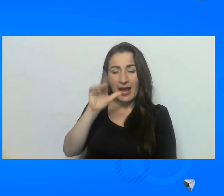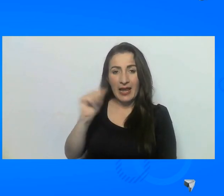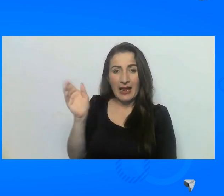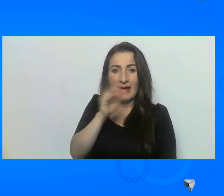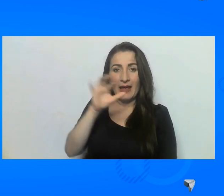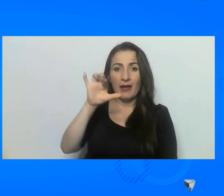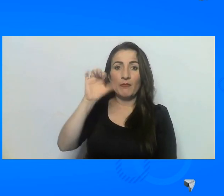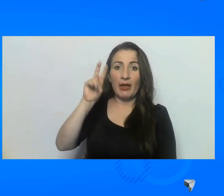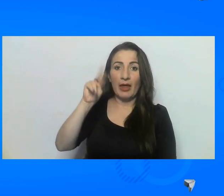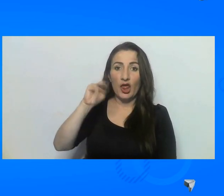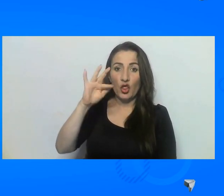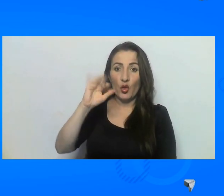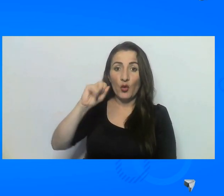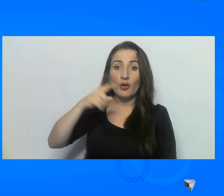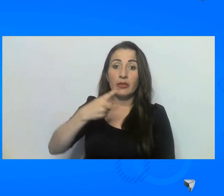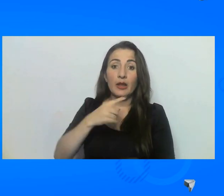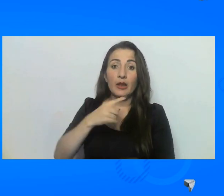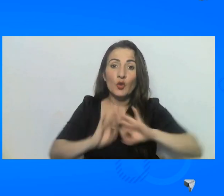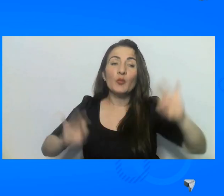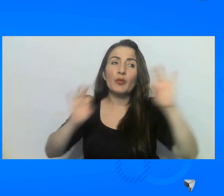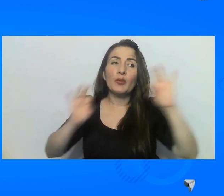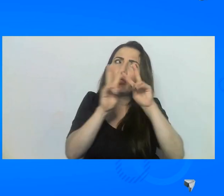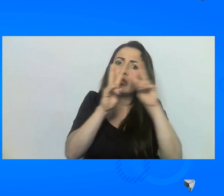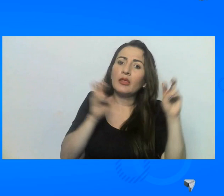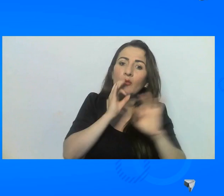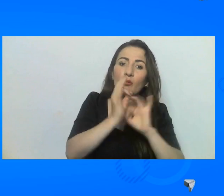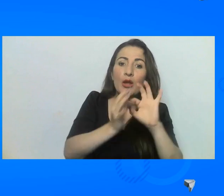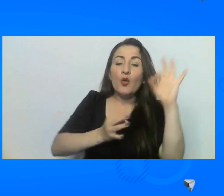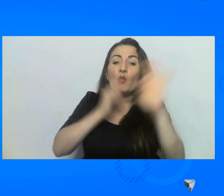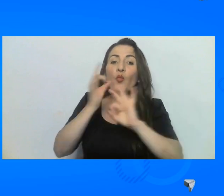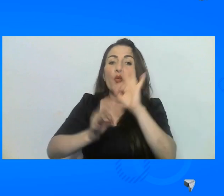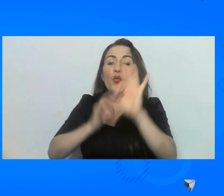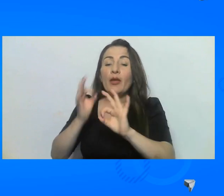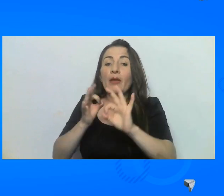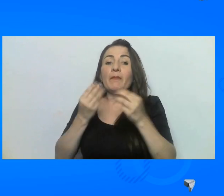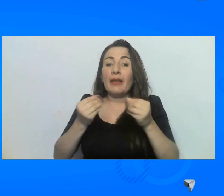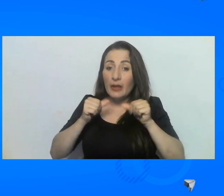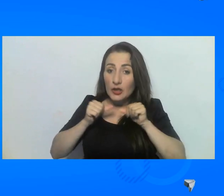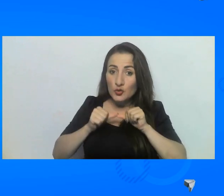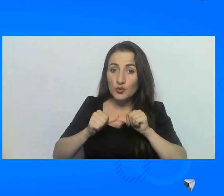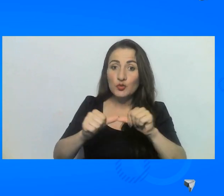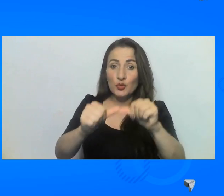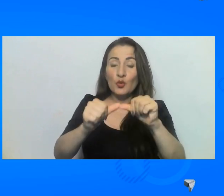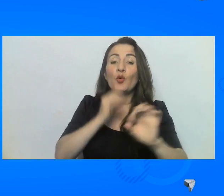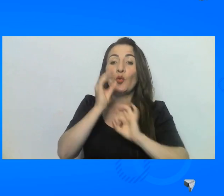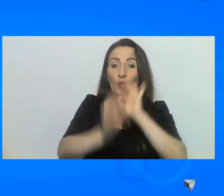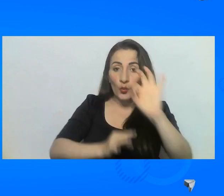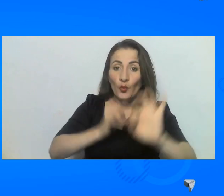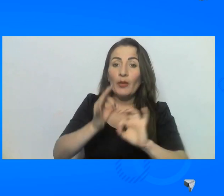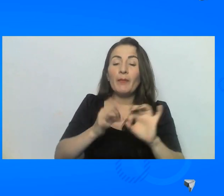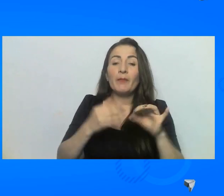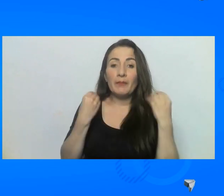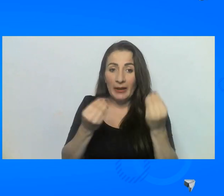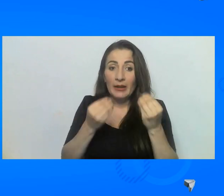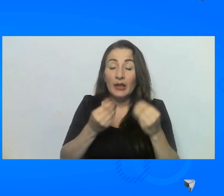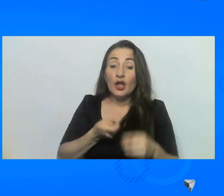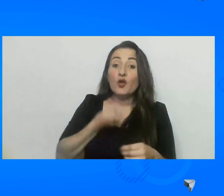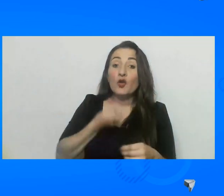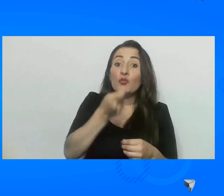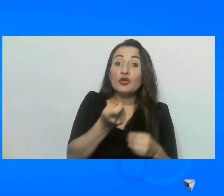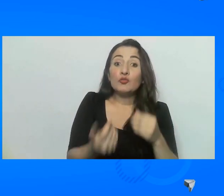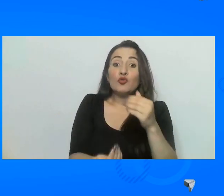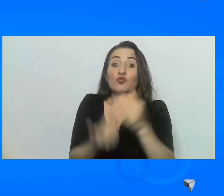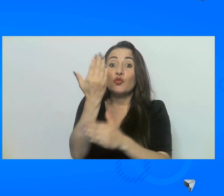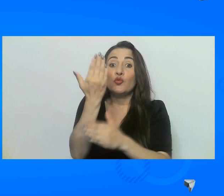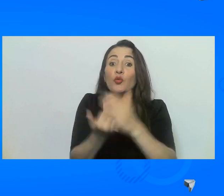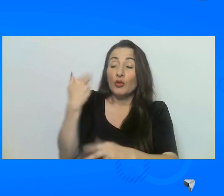sesión pasada, tener un tema y un cuidado para tener una sostenibilidad y cuidar para que las próximas generaciones